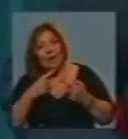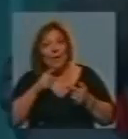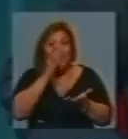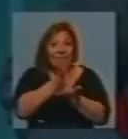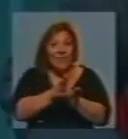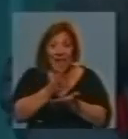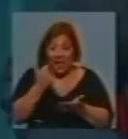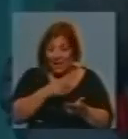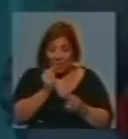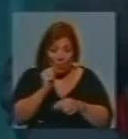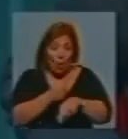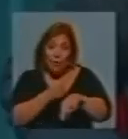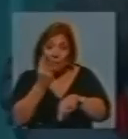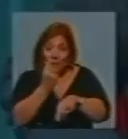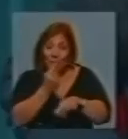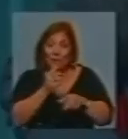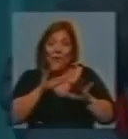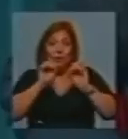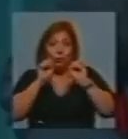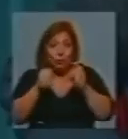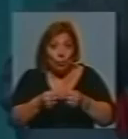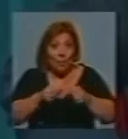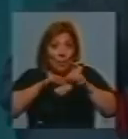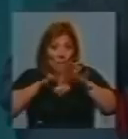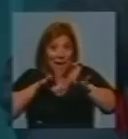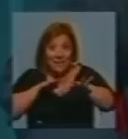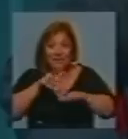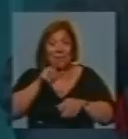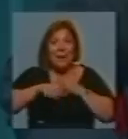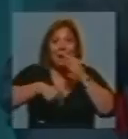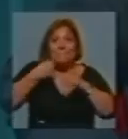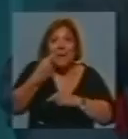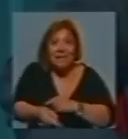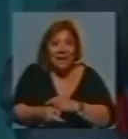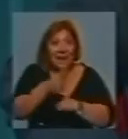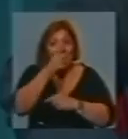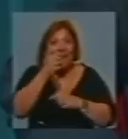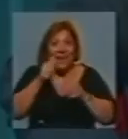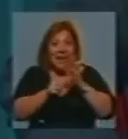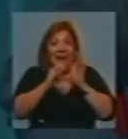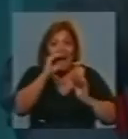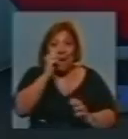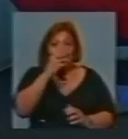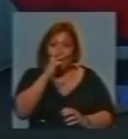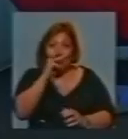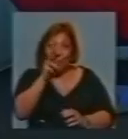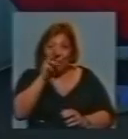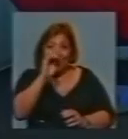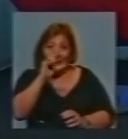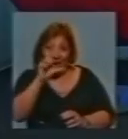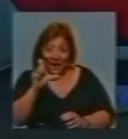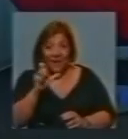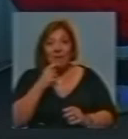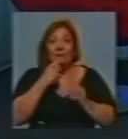que dábamos hace algunos minutos, la suspensión de la marcha prevista para el día de mañana por parte del líder de la oposición, Enrique Capriles, que llamó a